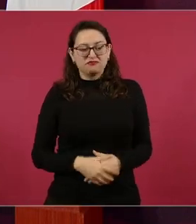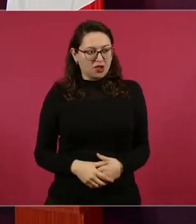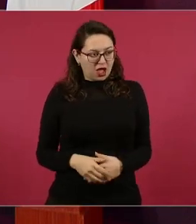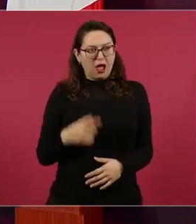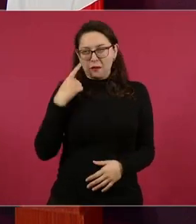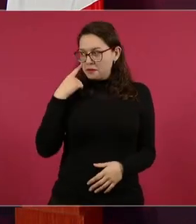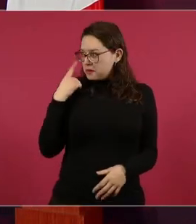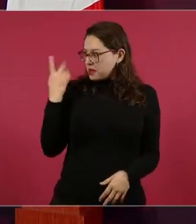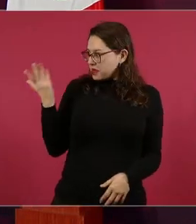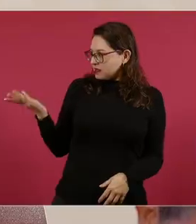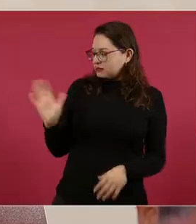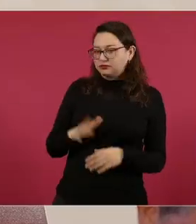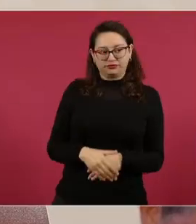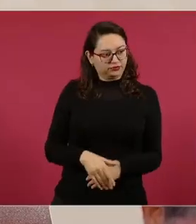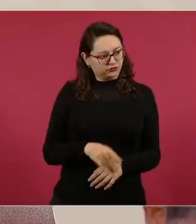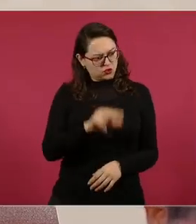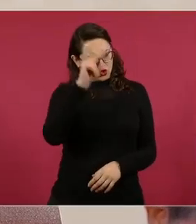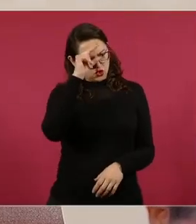Puro experto.